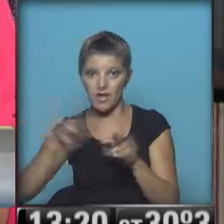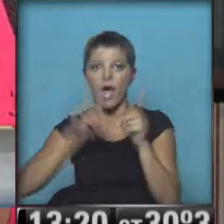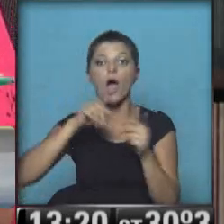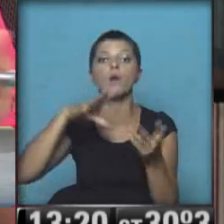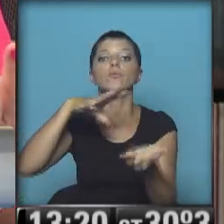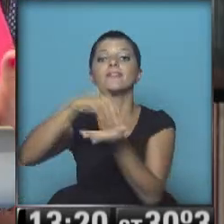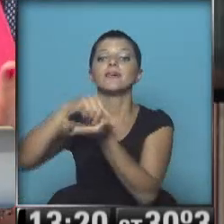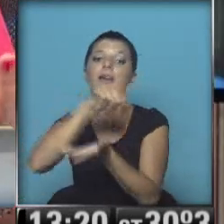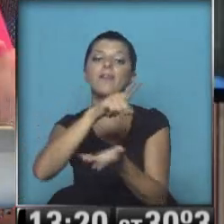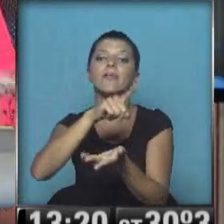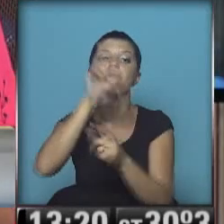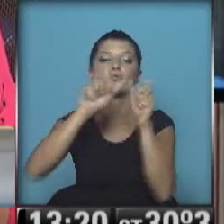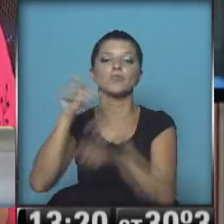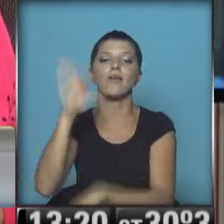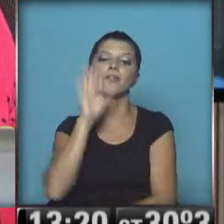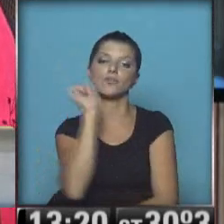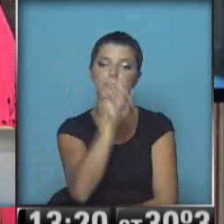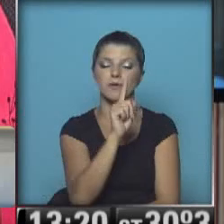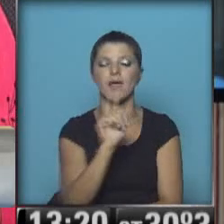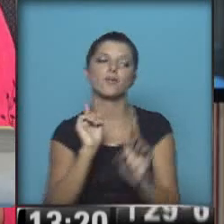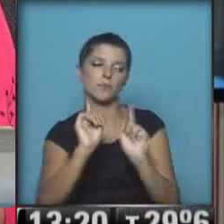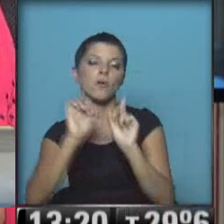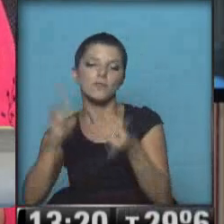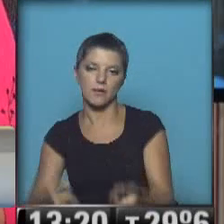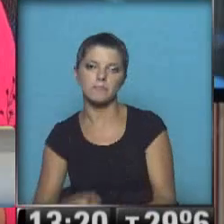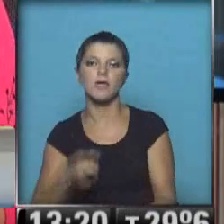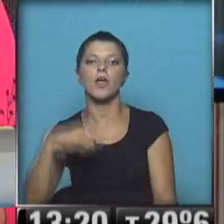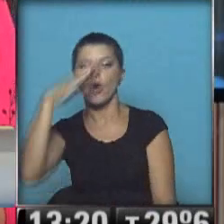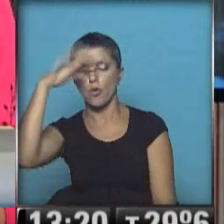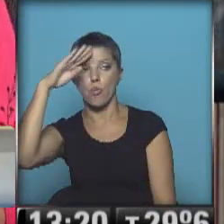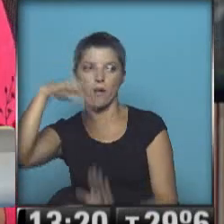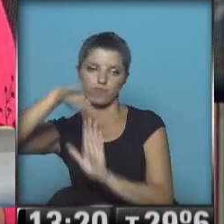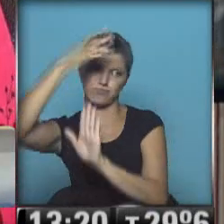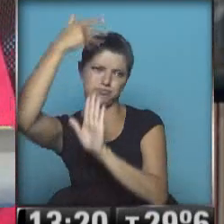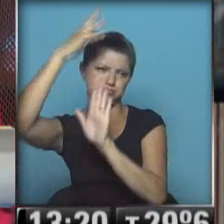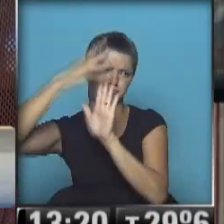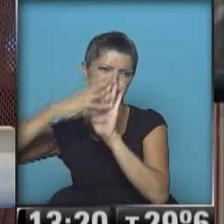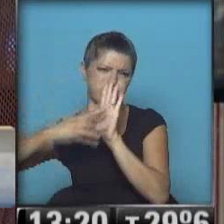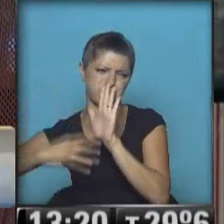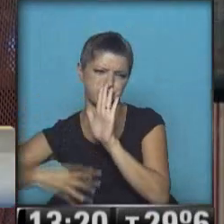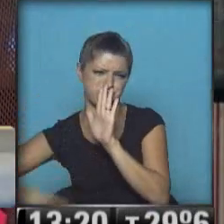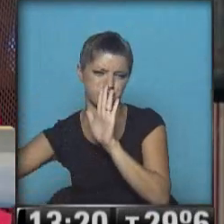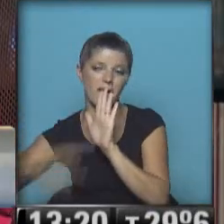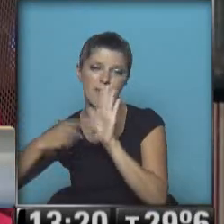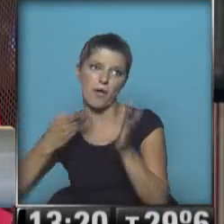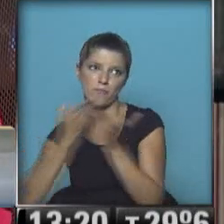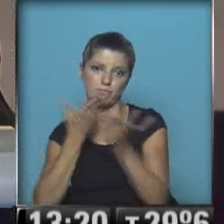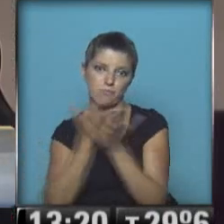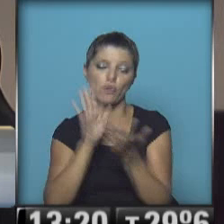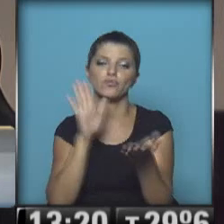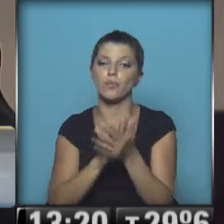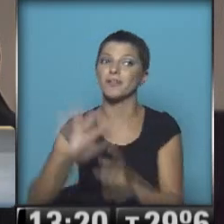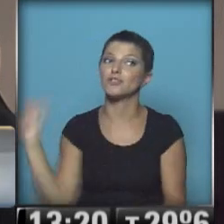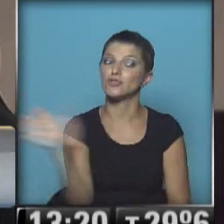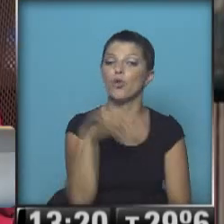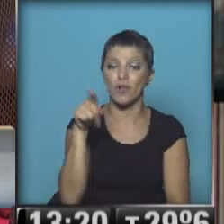norteamericanos Bueno en eso también los cubanos tienen una larga lista de reclamos en relación a todo lo que